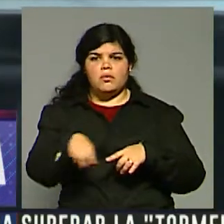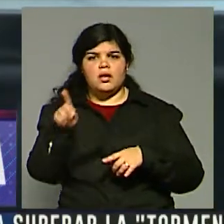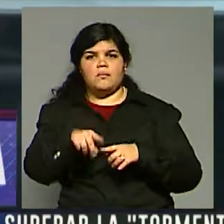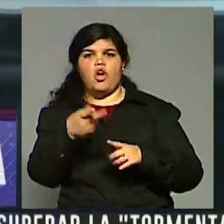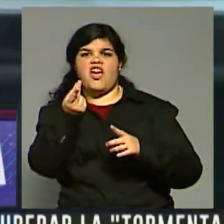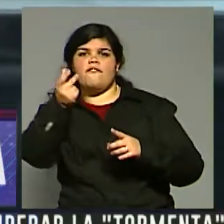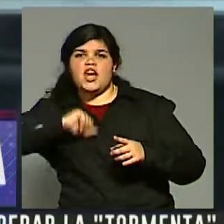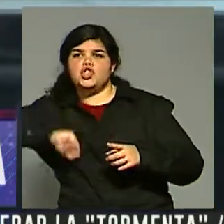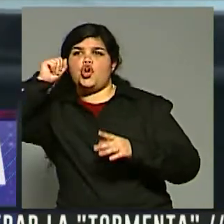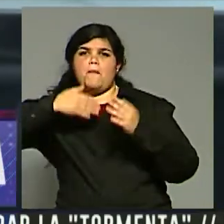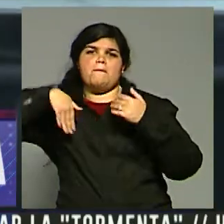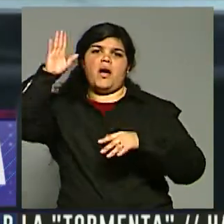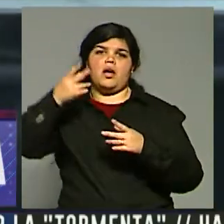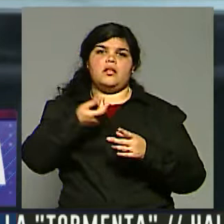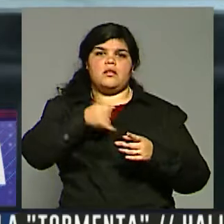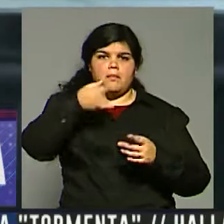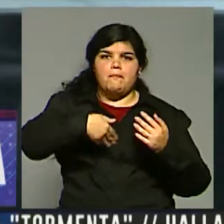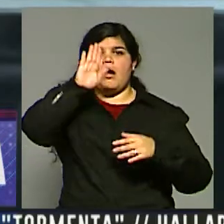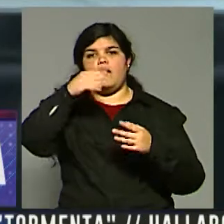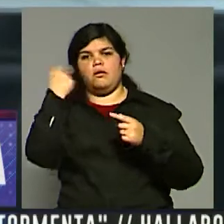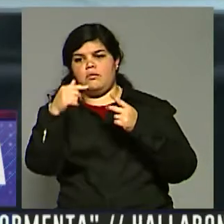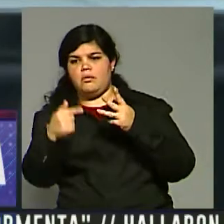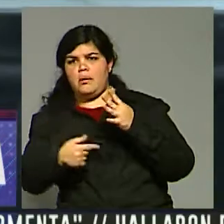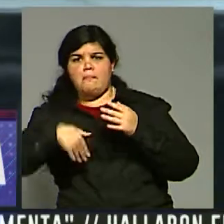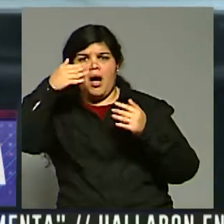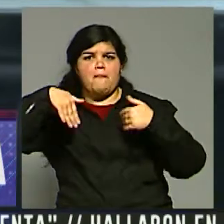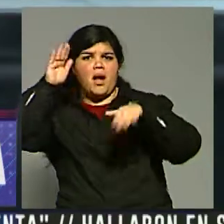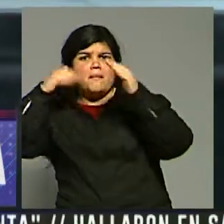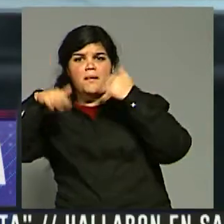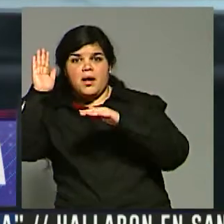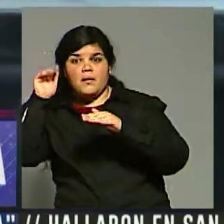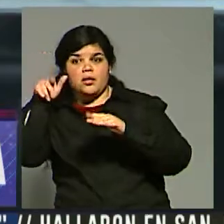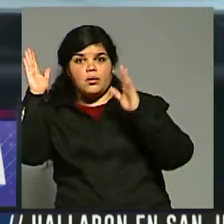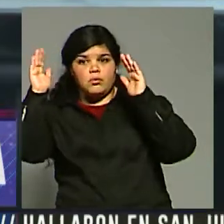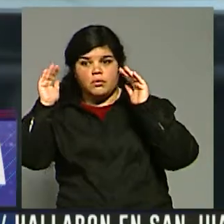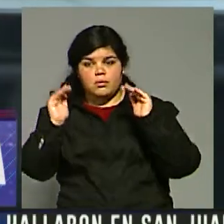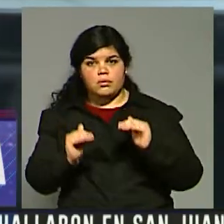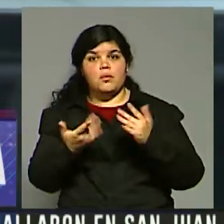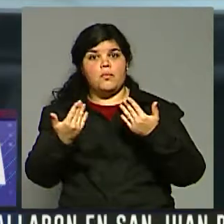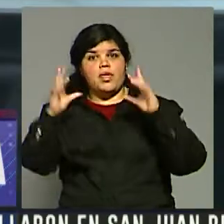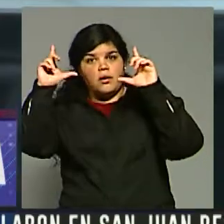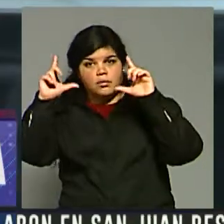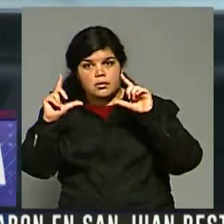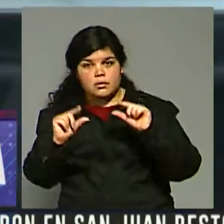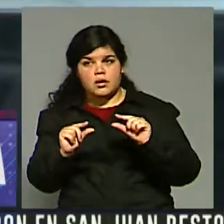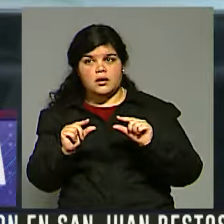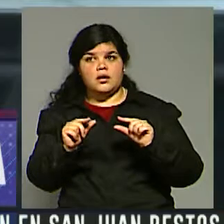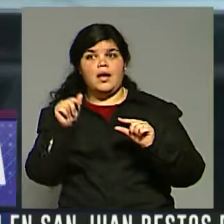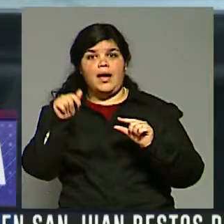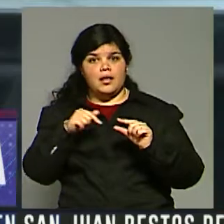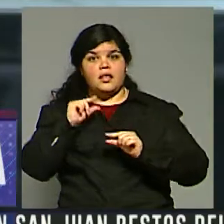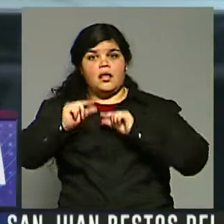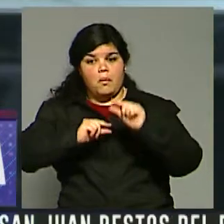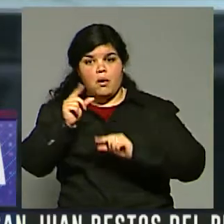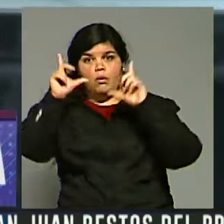mayor inflación, mayor tasa y mayor recesión, lo que llamamos estanflación, y podemos revertirla a una de que las tasas comiencen a bajar, es